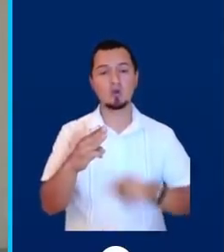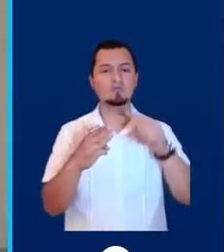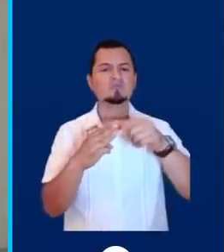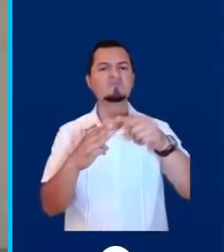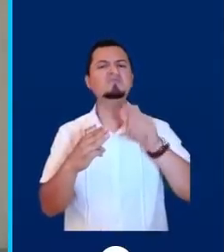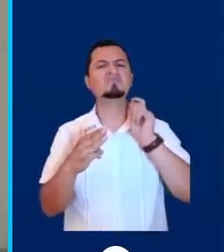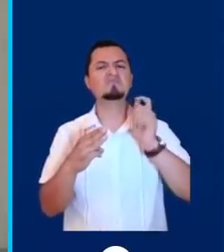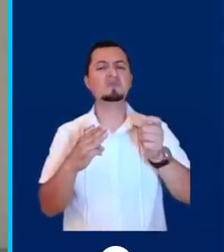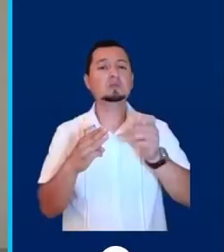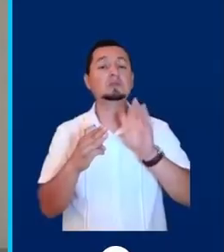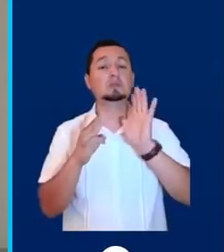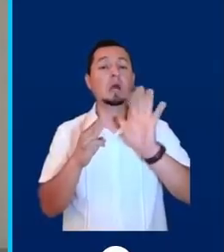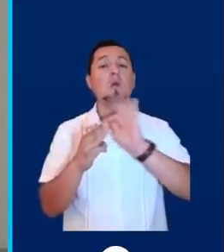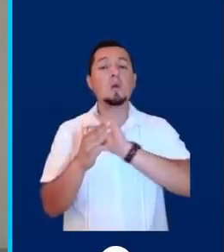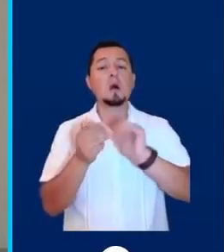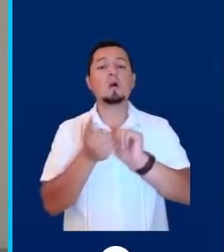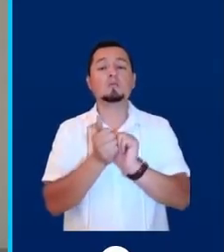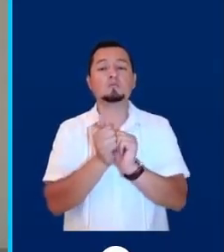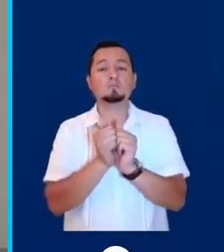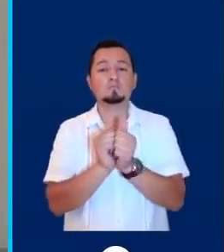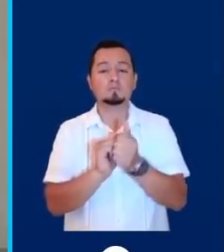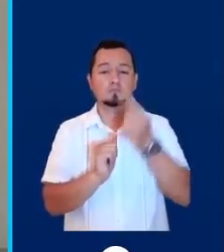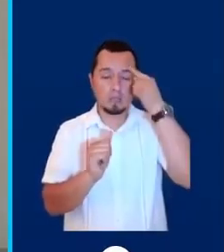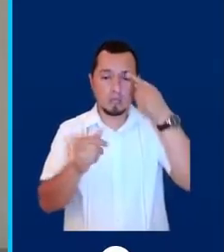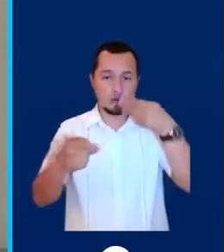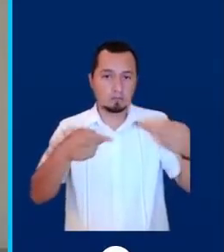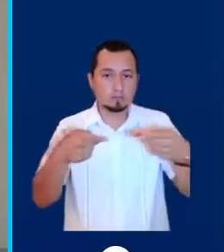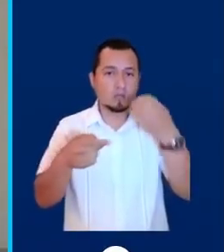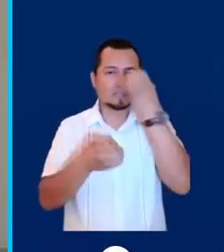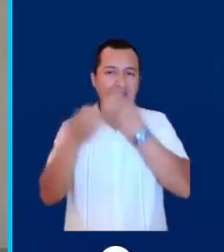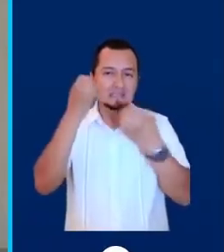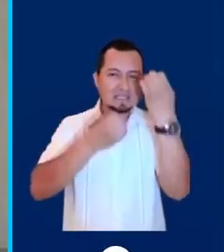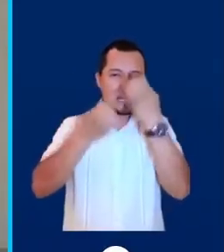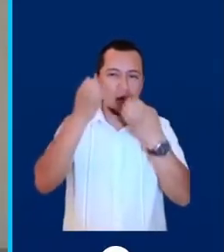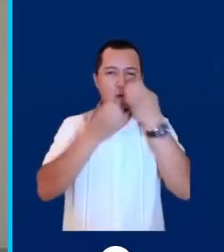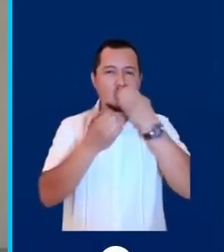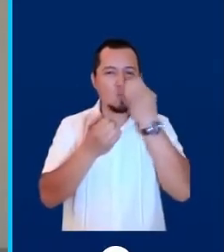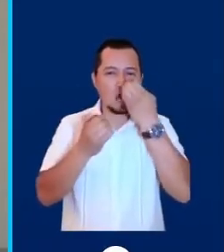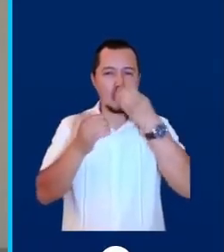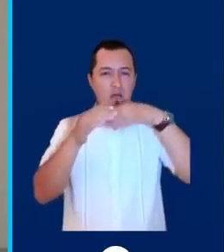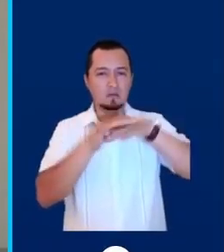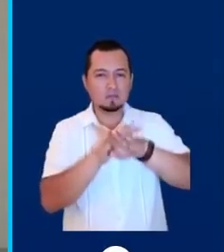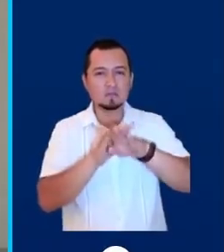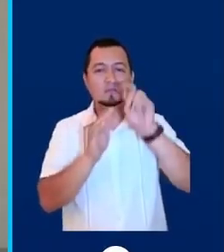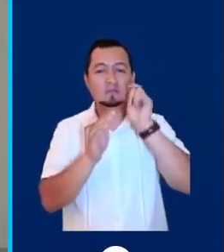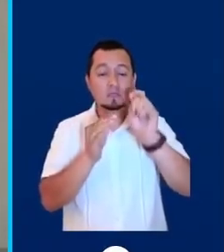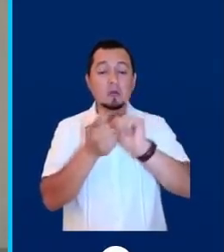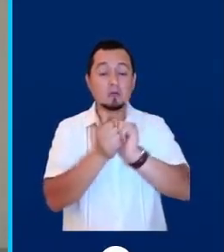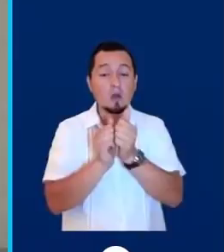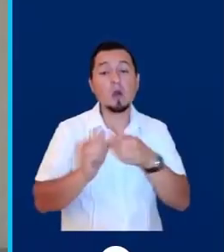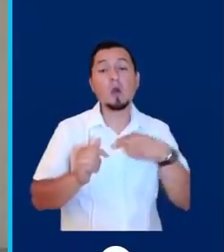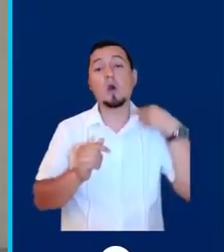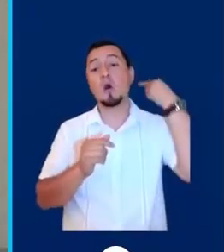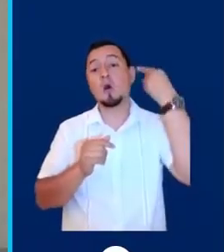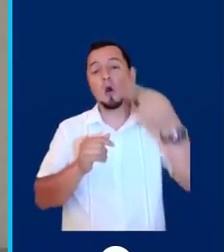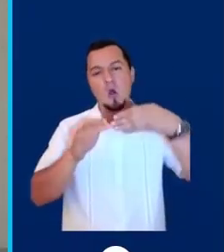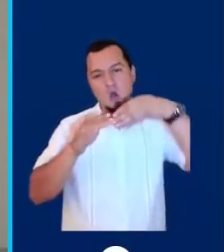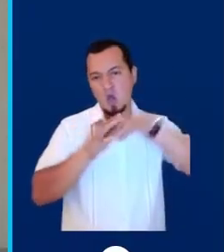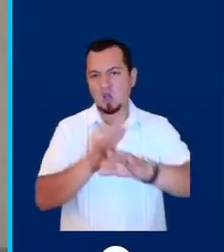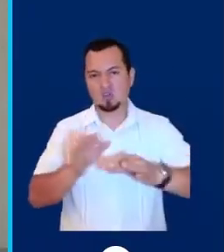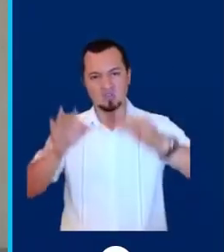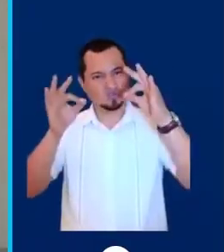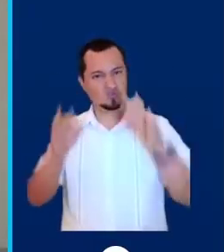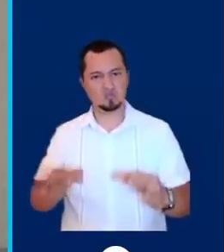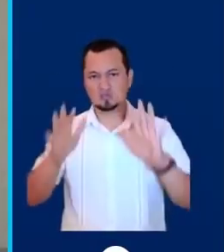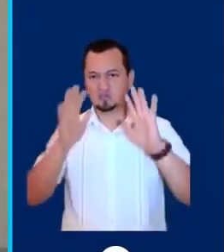carácter presencial ya en nuestras escuelas para preparar el cierre de este ciclo y prepararnos también para el arranque del próximo. Por supuesto